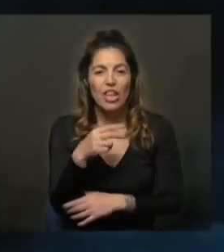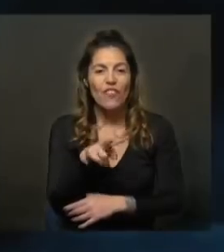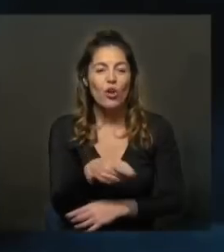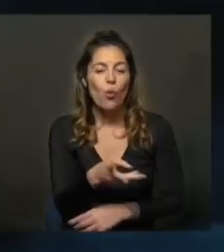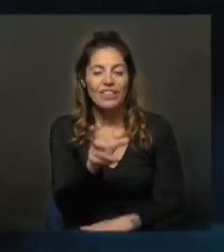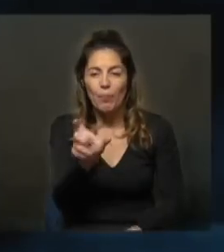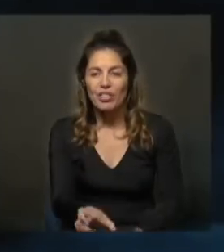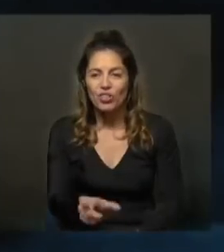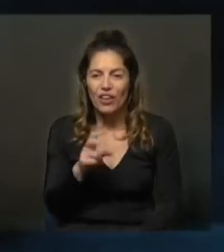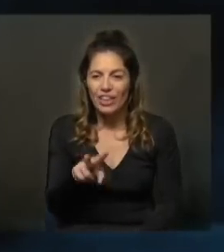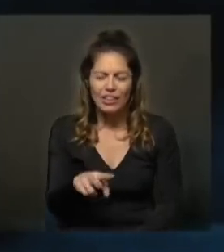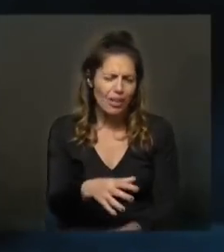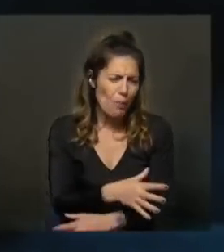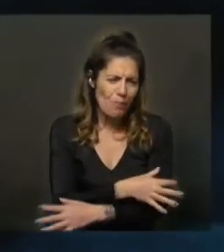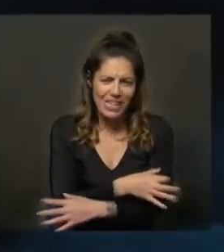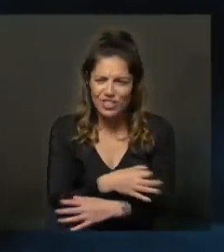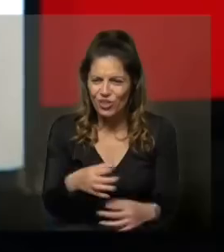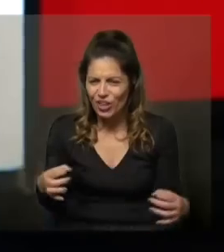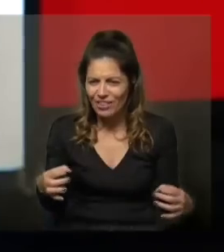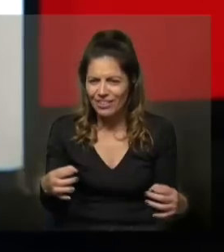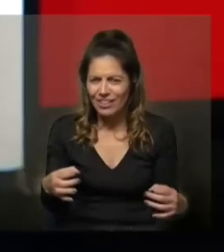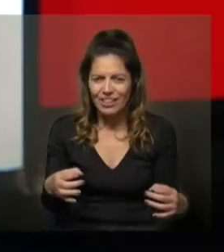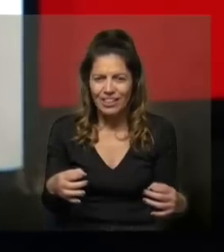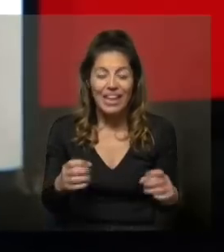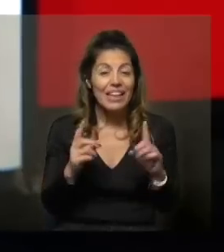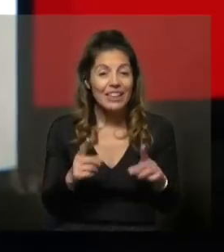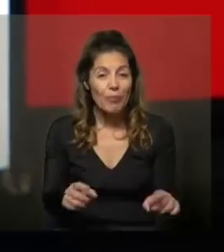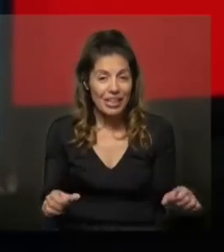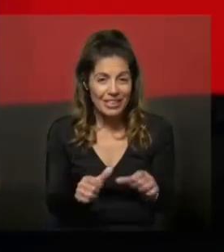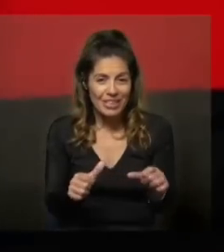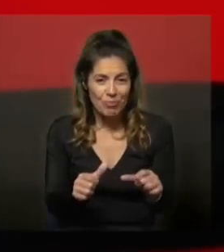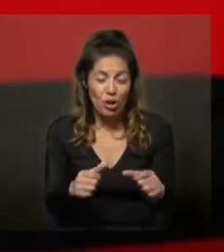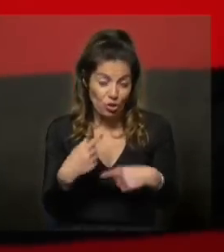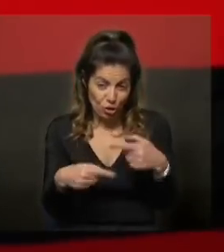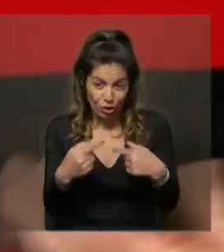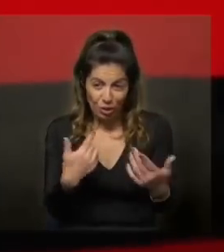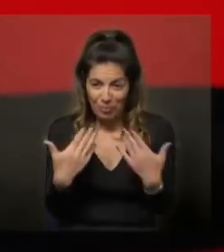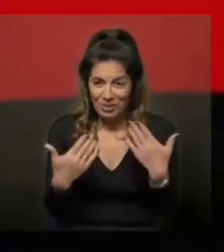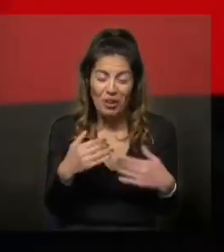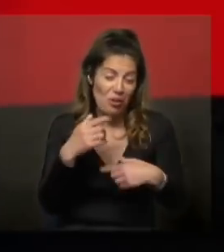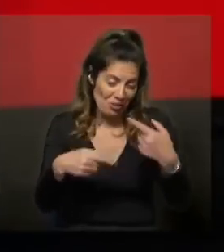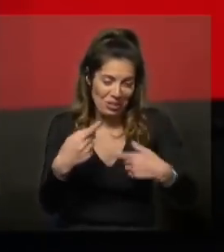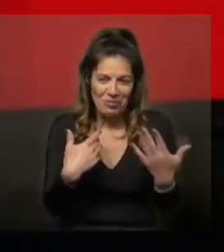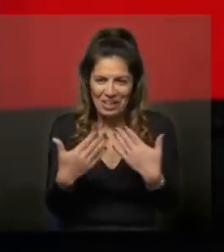era impresionante incluso hicimos nosotros nos dejásemos hablando